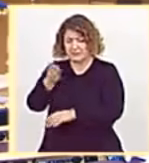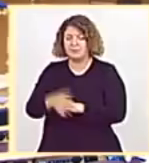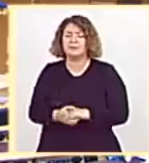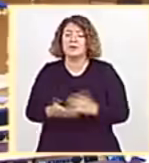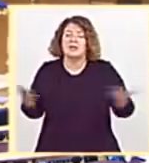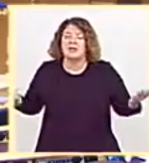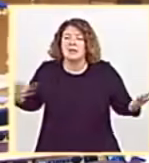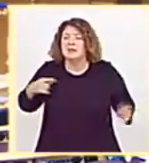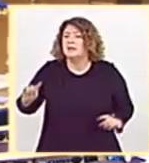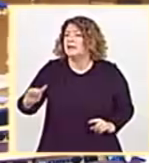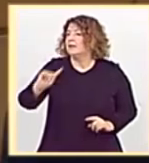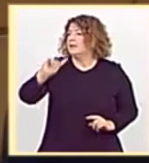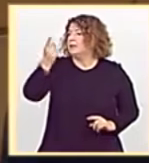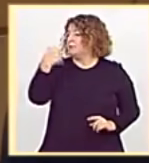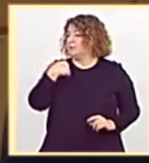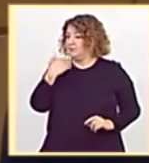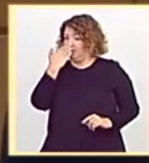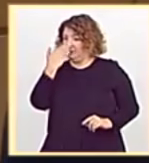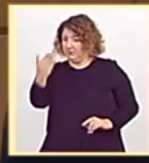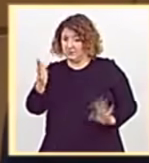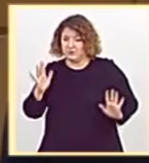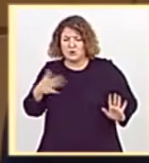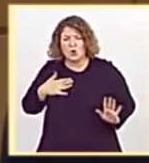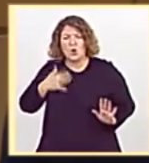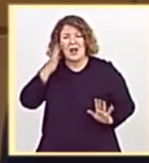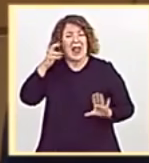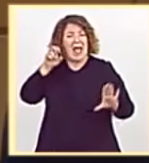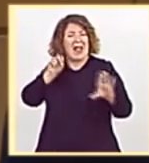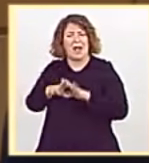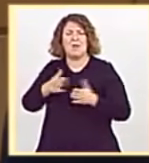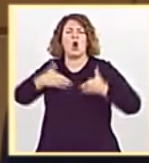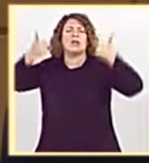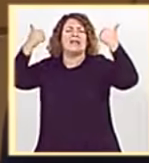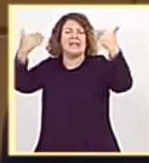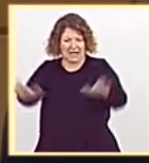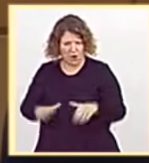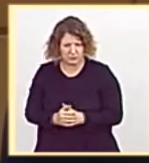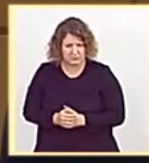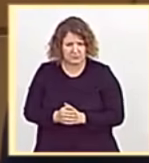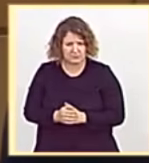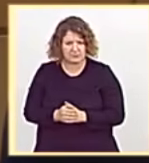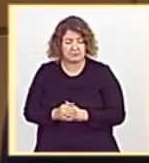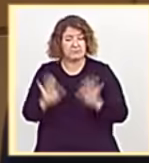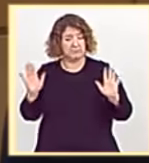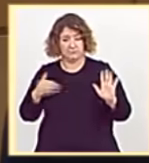Mire, lo primero, señora senadora, yo me meto en la cama con quien me da la gana. Y